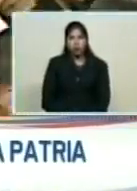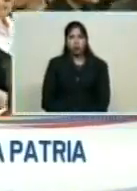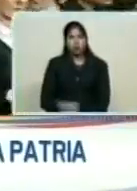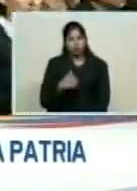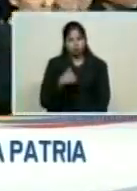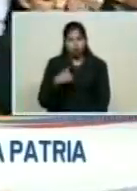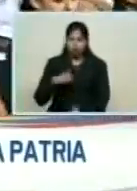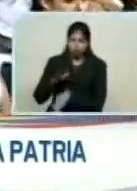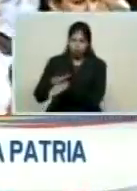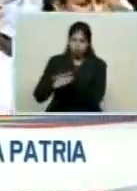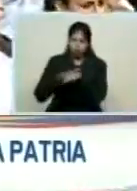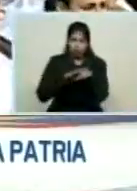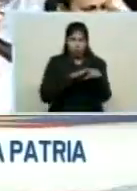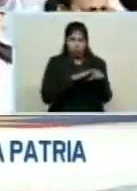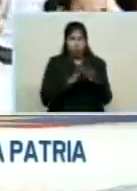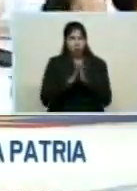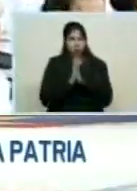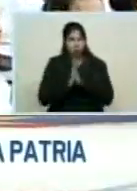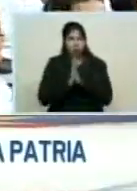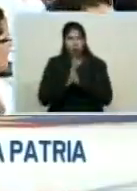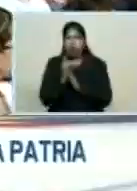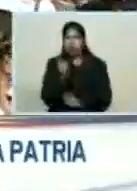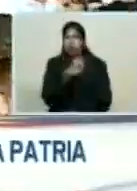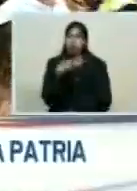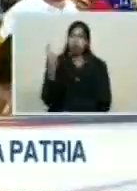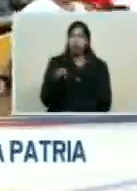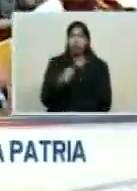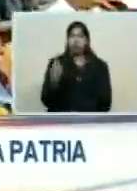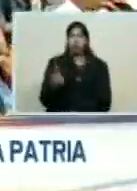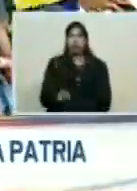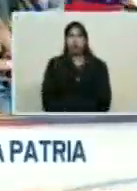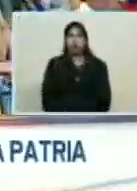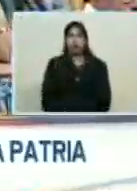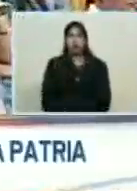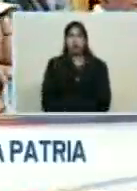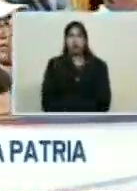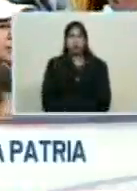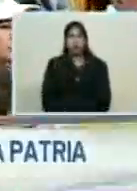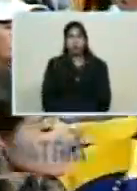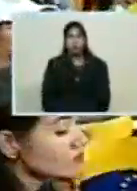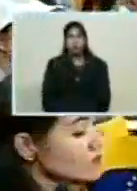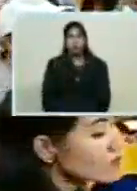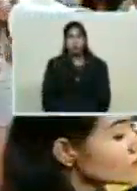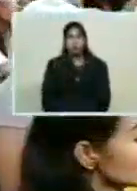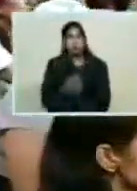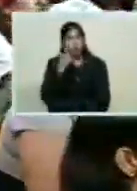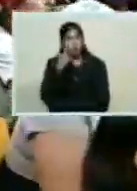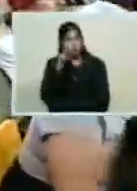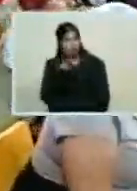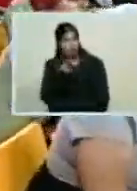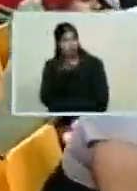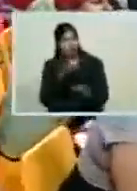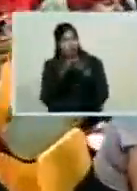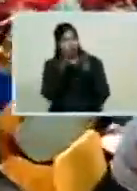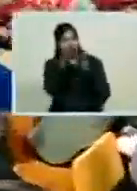Yo los llamo a todos y a todas. Mira aquella bigotúa que veo allá,